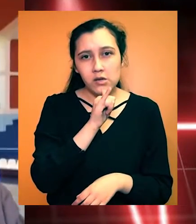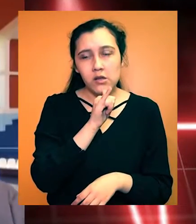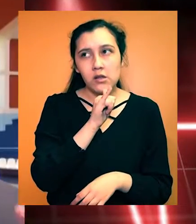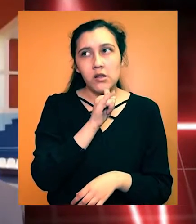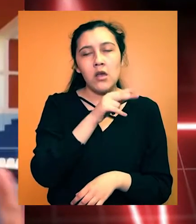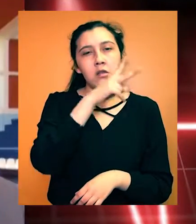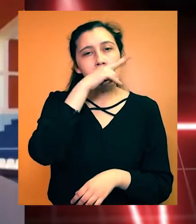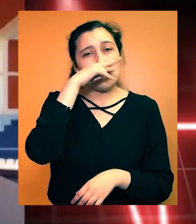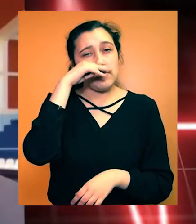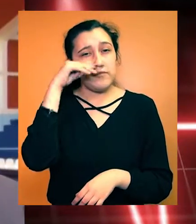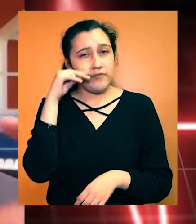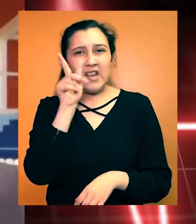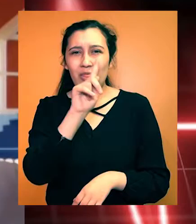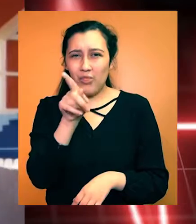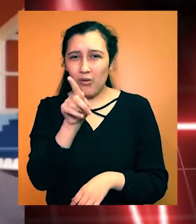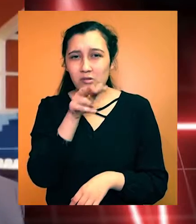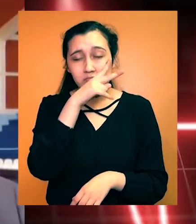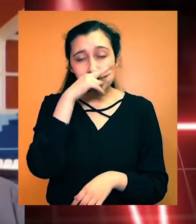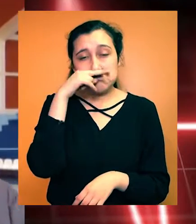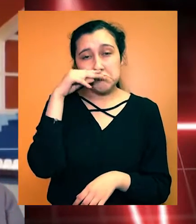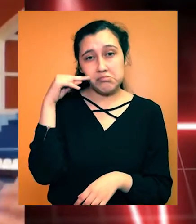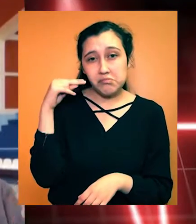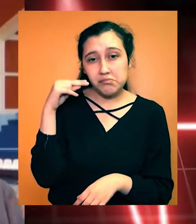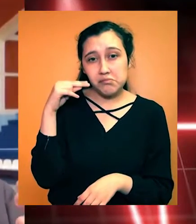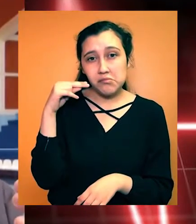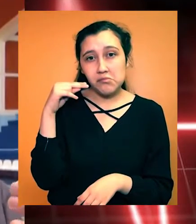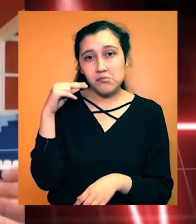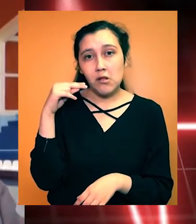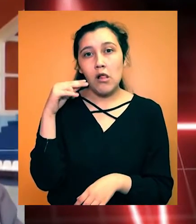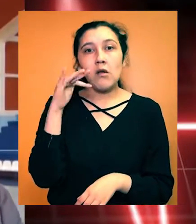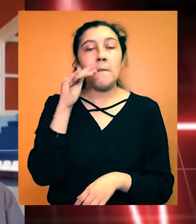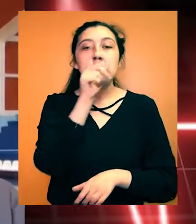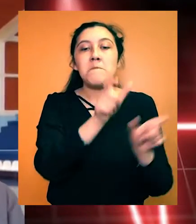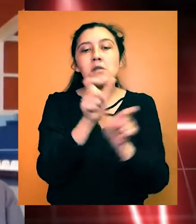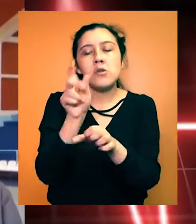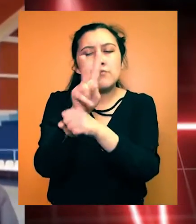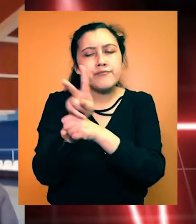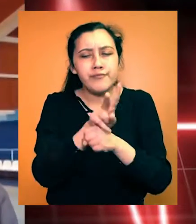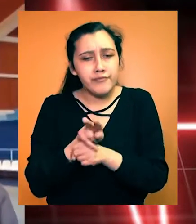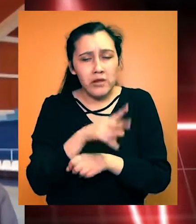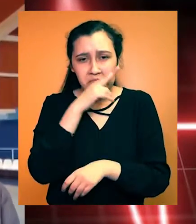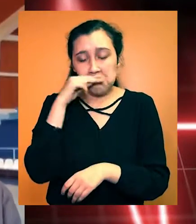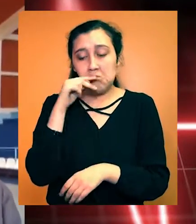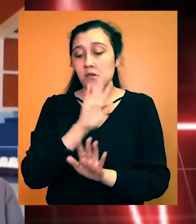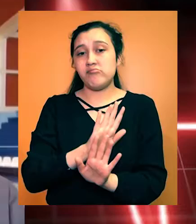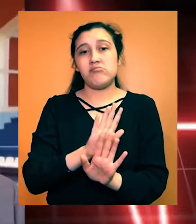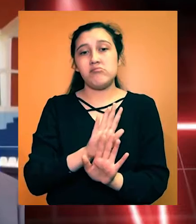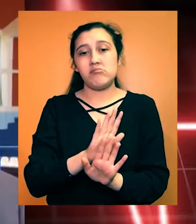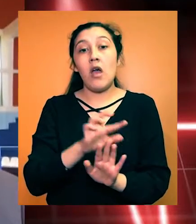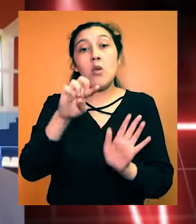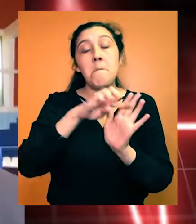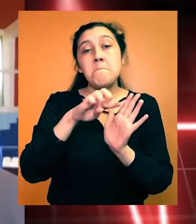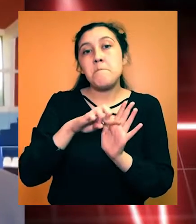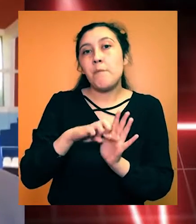pasan, como uno dice, piola. Pasa piola como en el sentido de quienes fiscalizan. Y nosotros se presentó un proyecto en la Cámara de Diputados